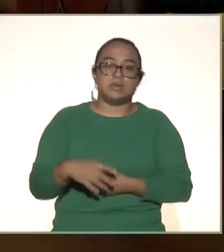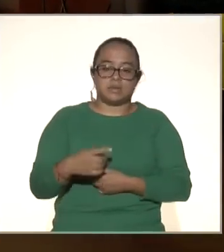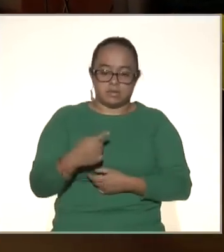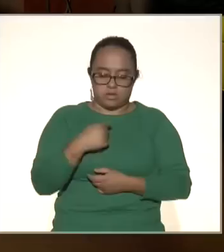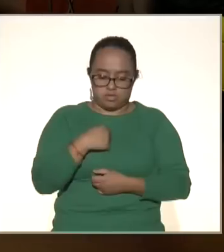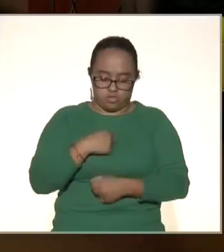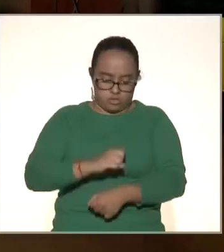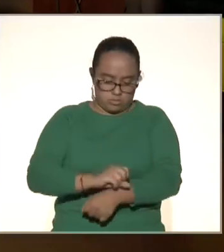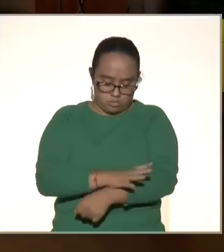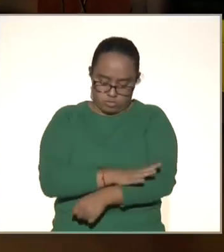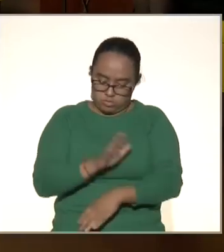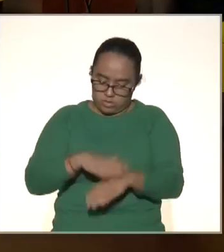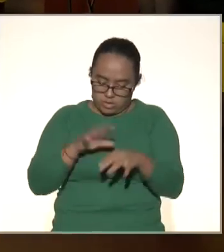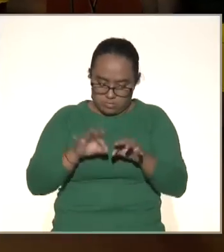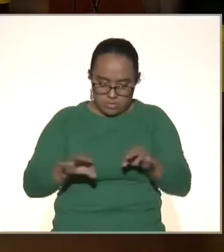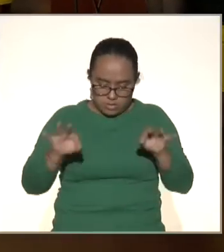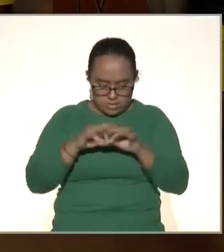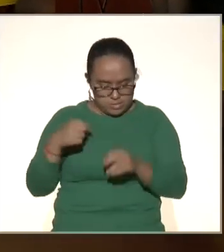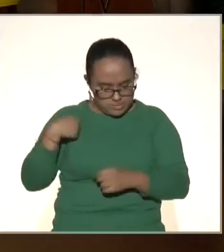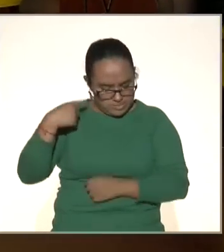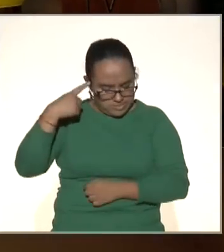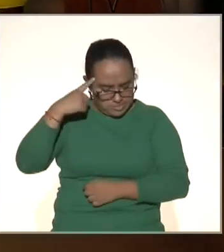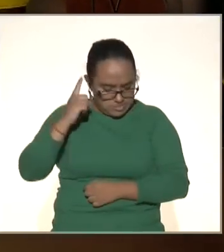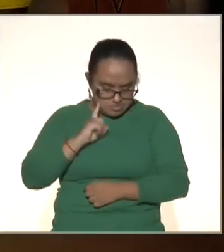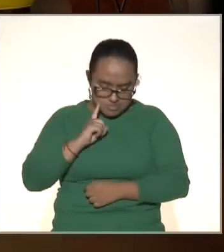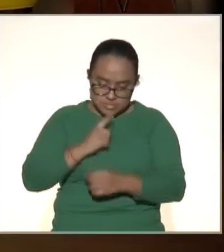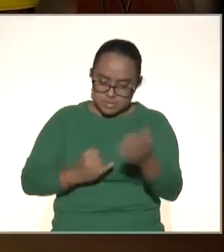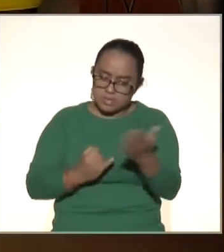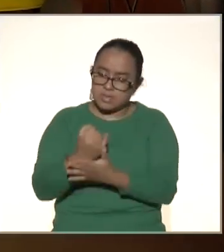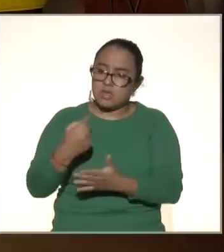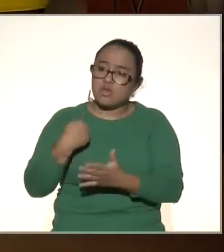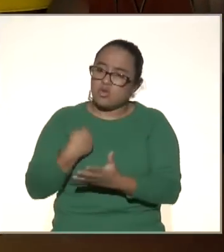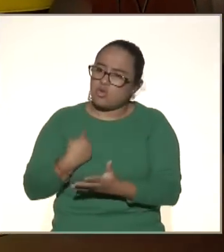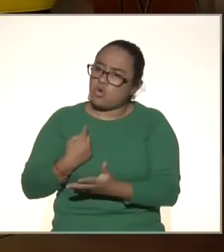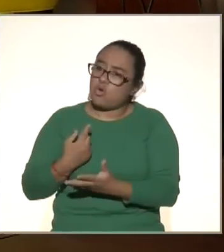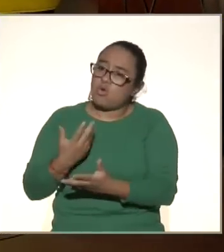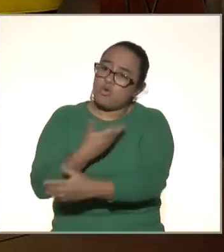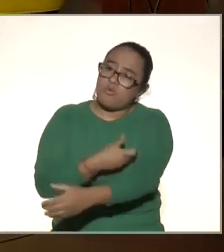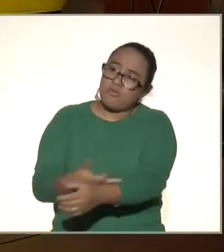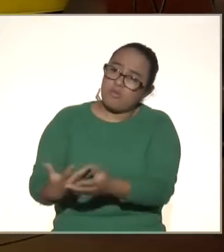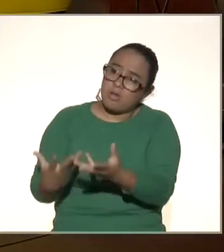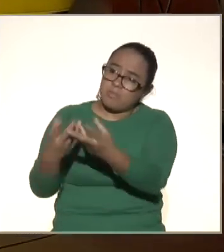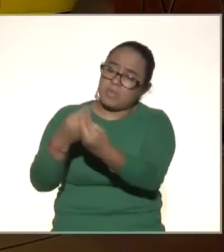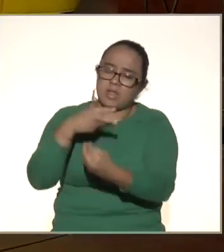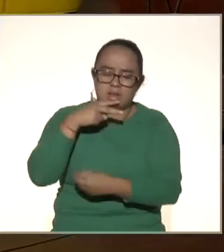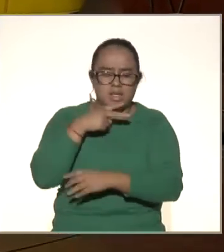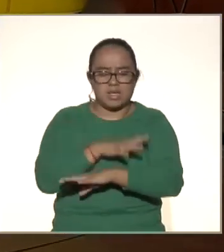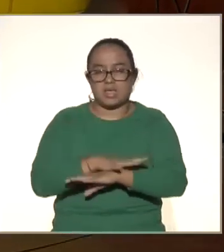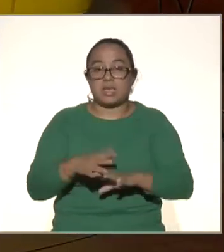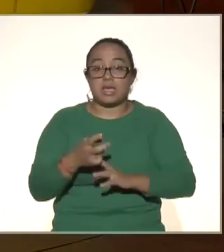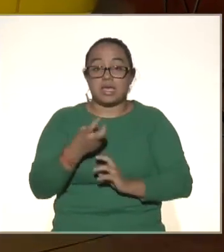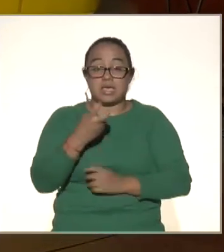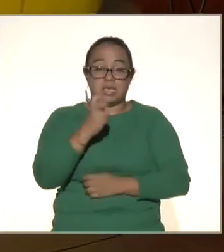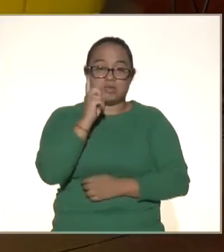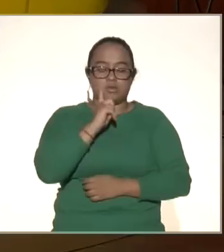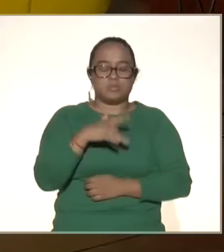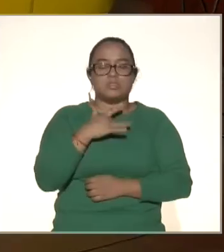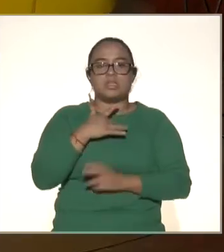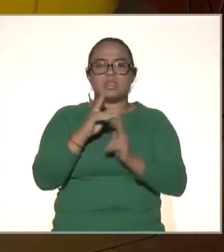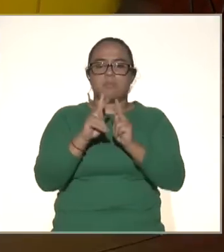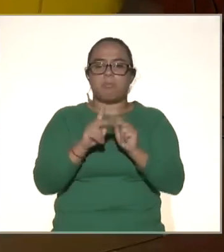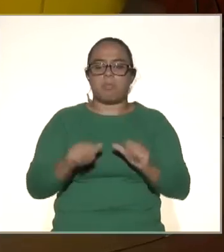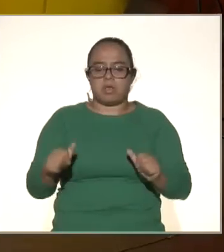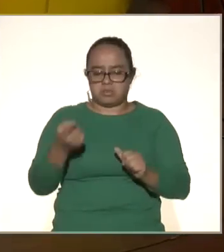bienestar emocional. Entonces ella decide ya no pasar la Navidad con su familia y para ella esto significó pues paz y